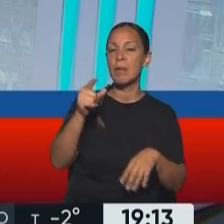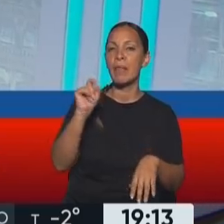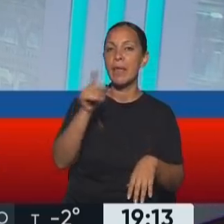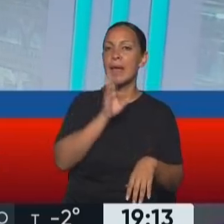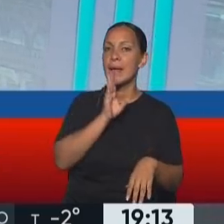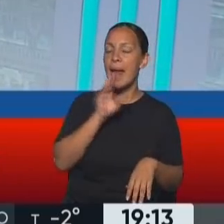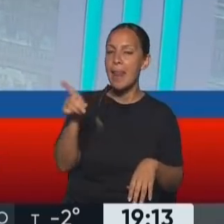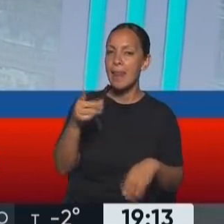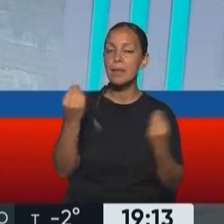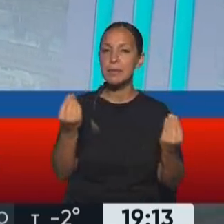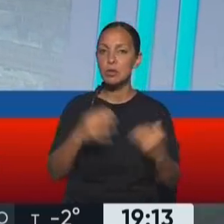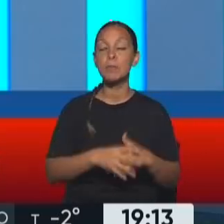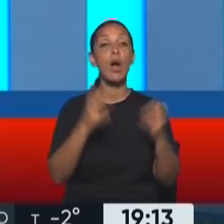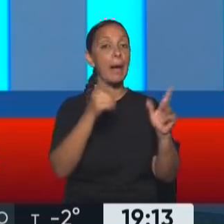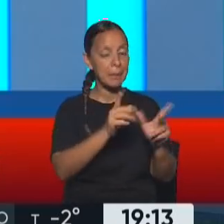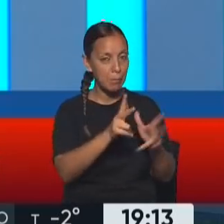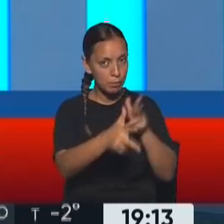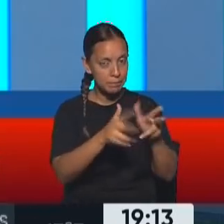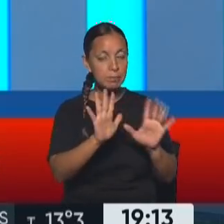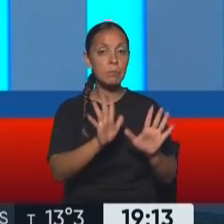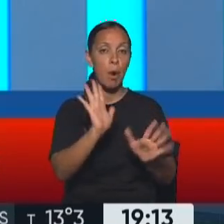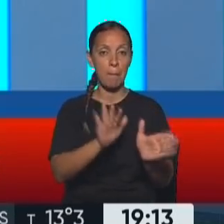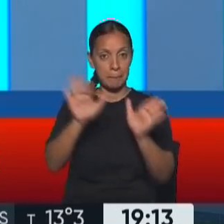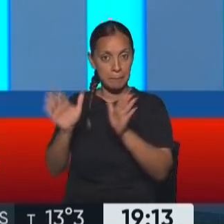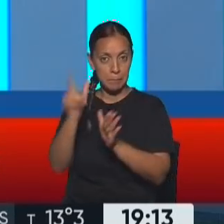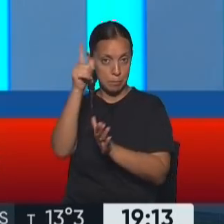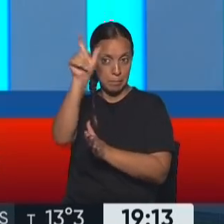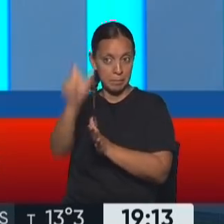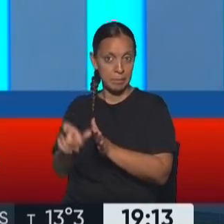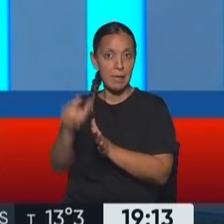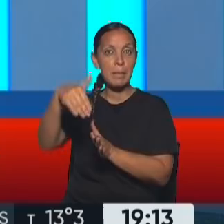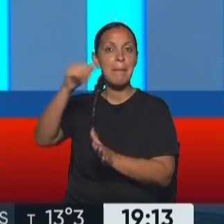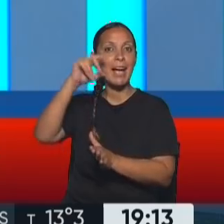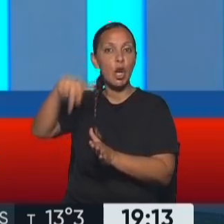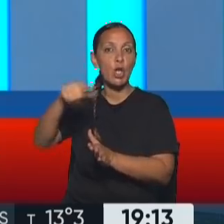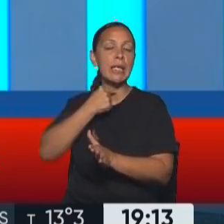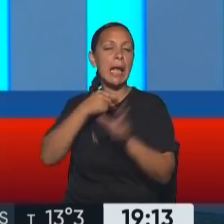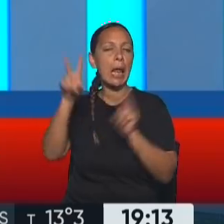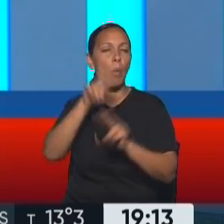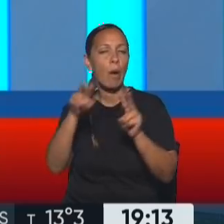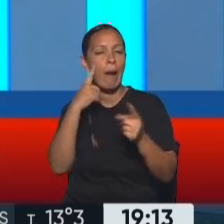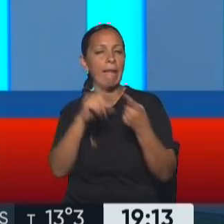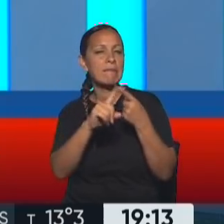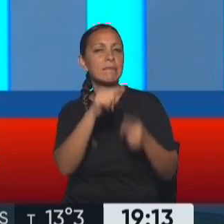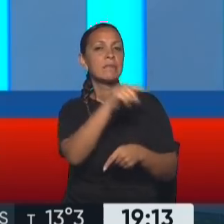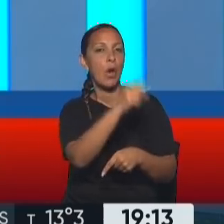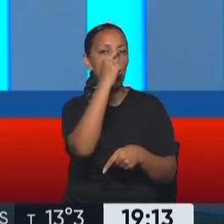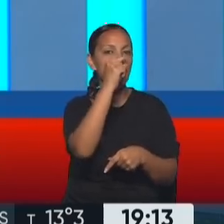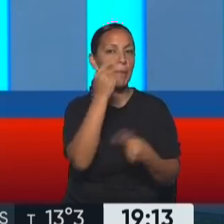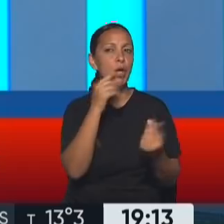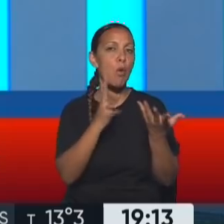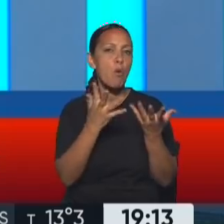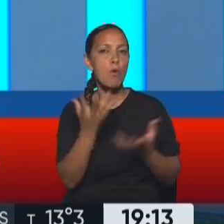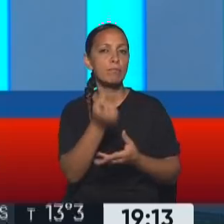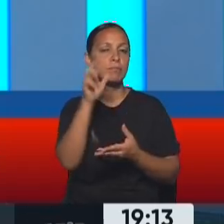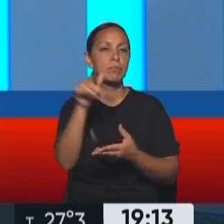Y a ese punto también quería ir. Por un lado está Macron tratando de negociar la paz, tratando de ver con Putin, bueno, cuáles son los términos en que cuál